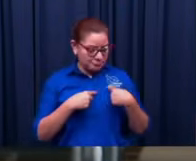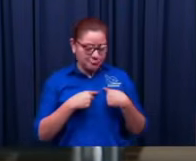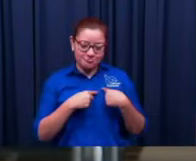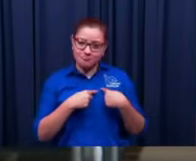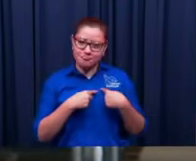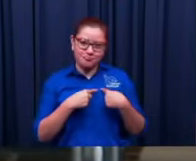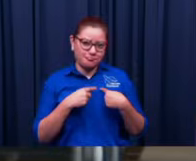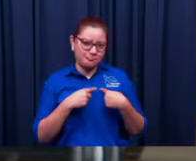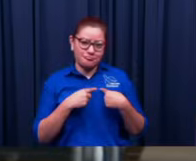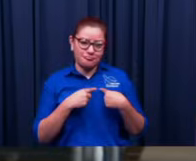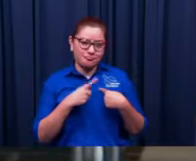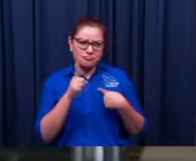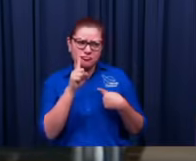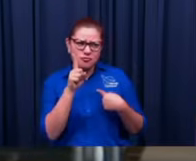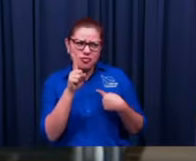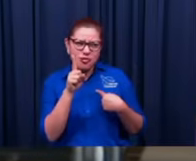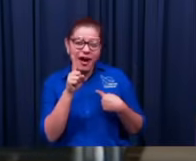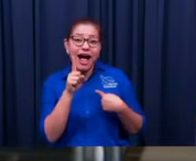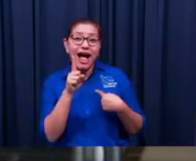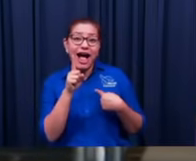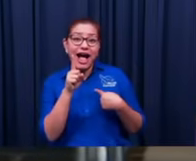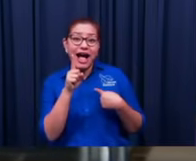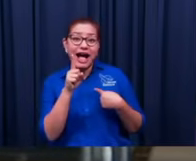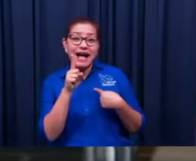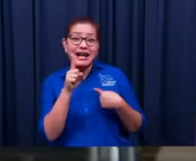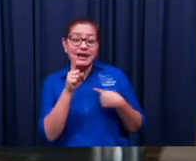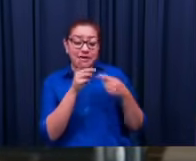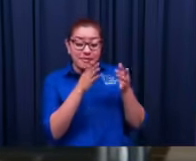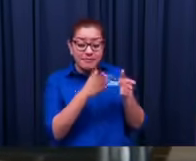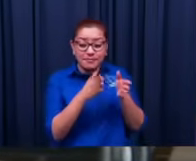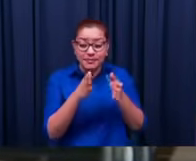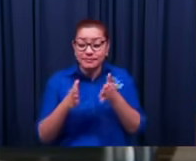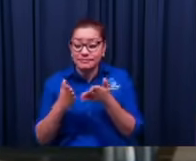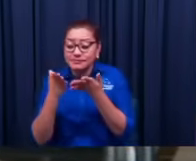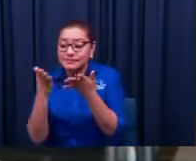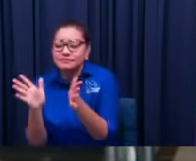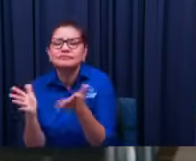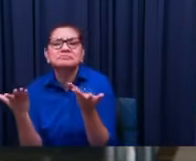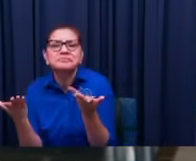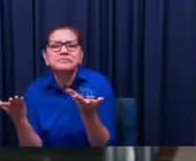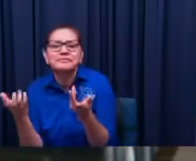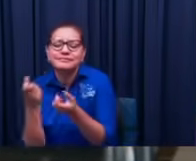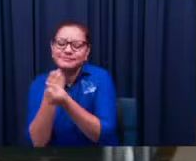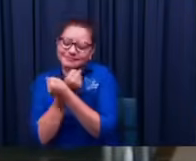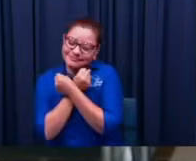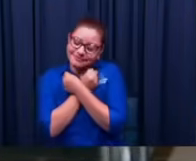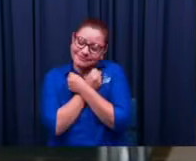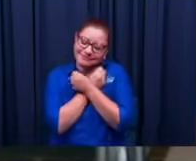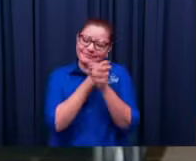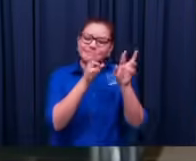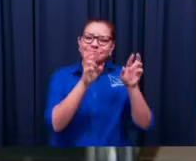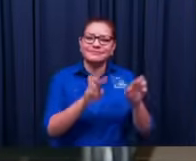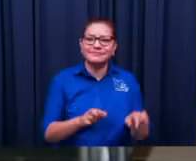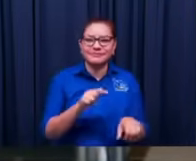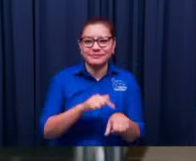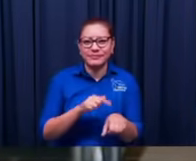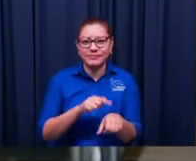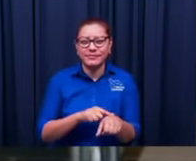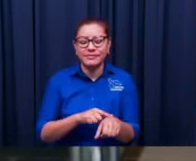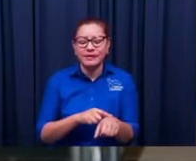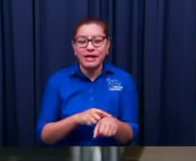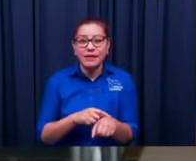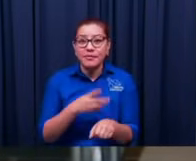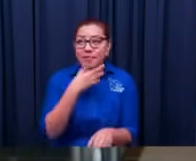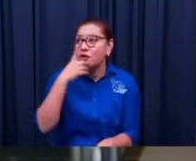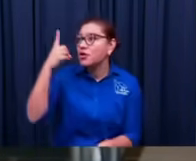son las que tiene preparados para los que le amamos. El Señor dijo que iba a ser un tiempo de